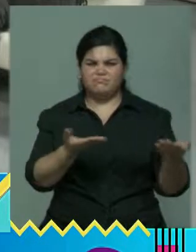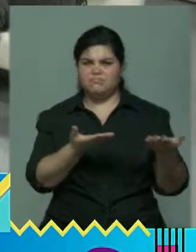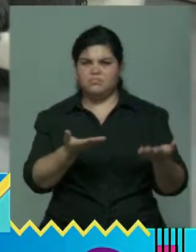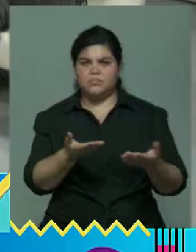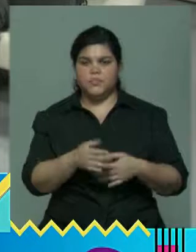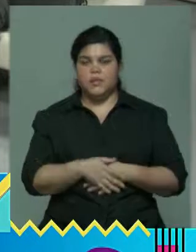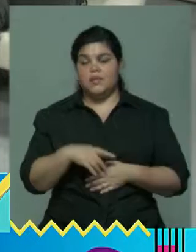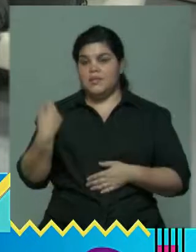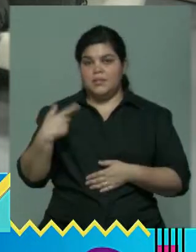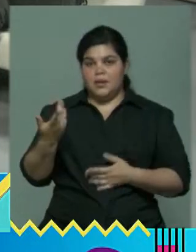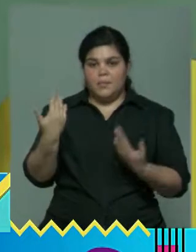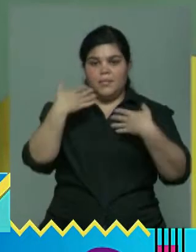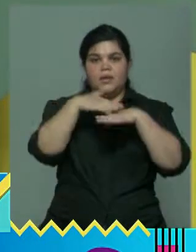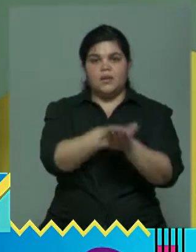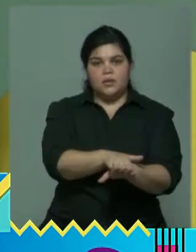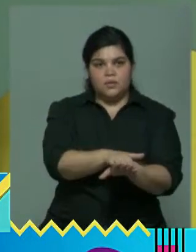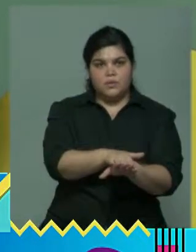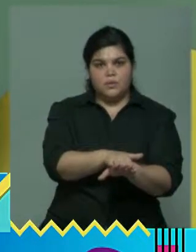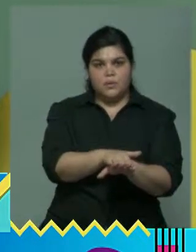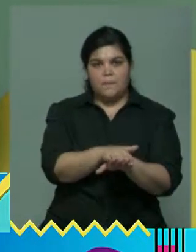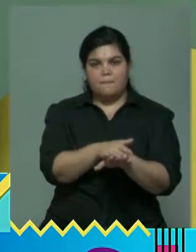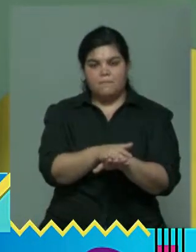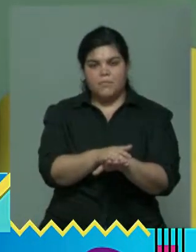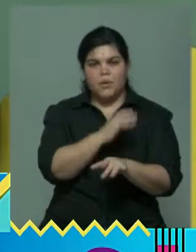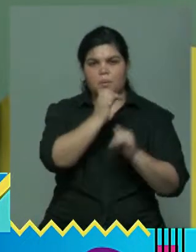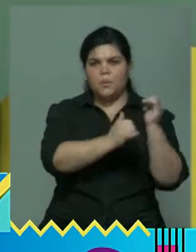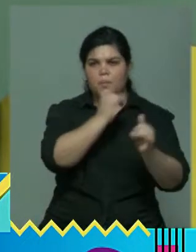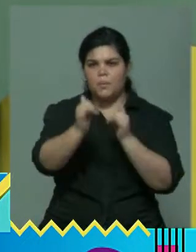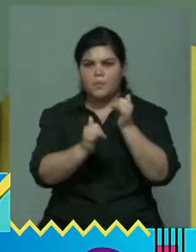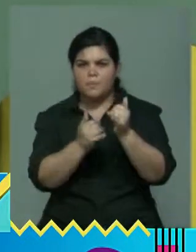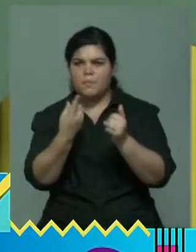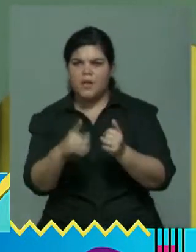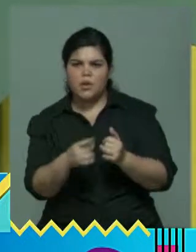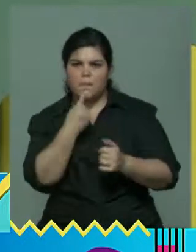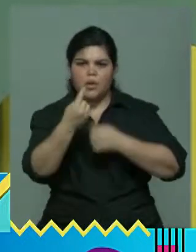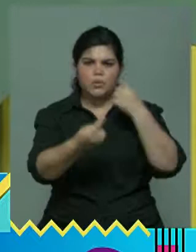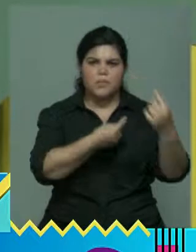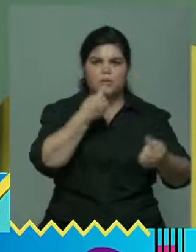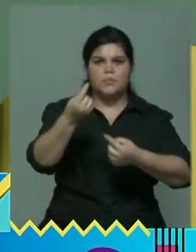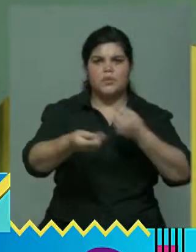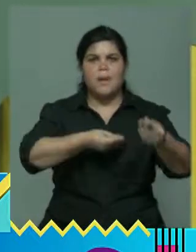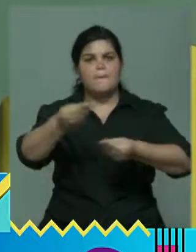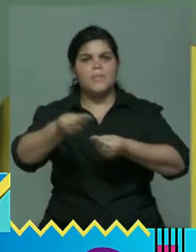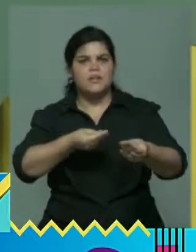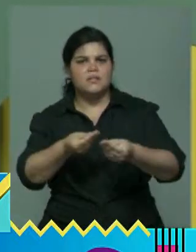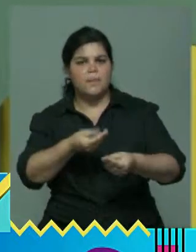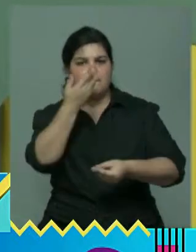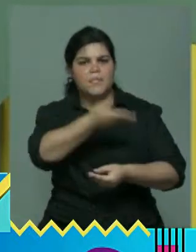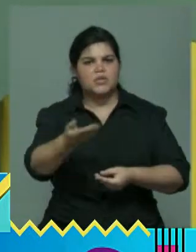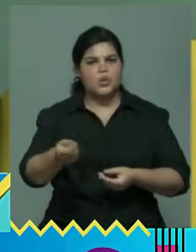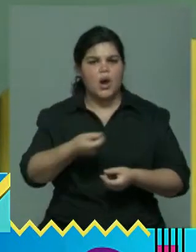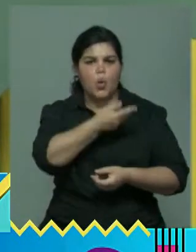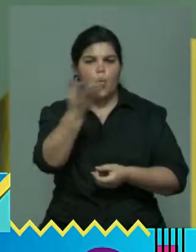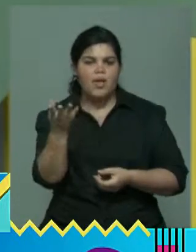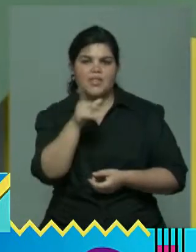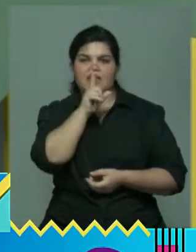hablamos de inclusión y de repente preguntemos en las empresas cuántas personas trans tienen trabajando allí. la verdad es que